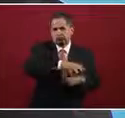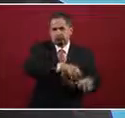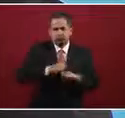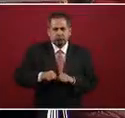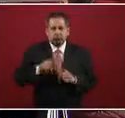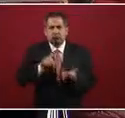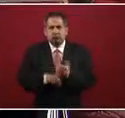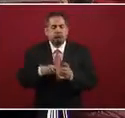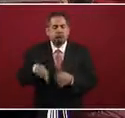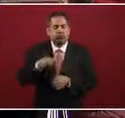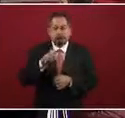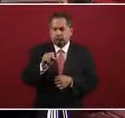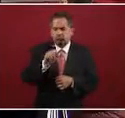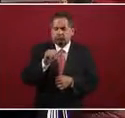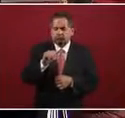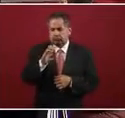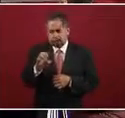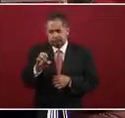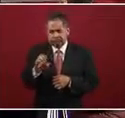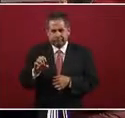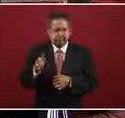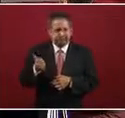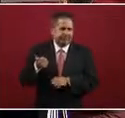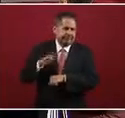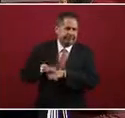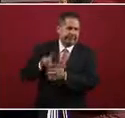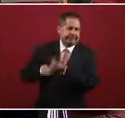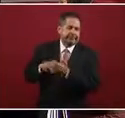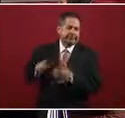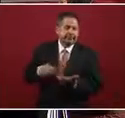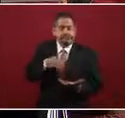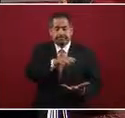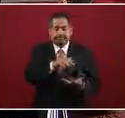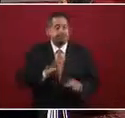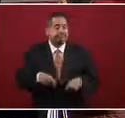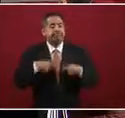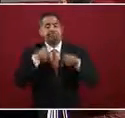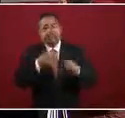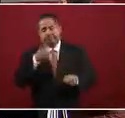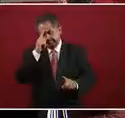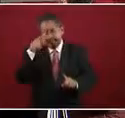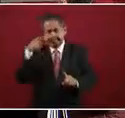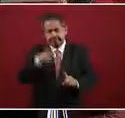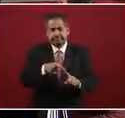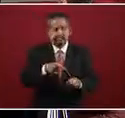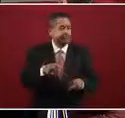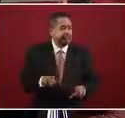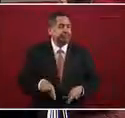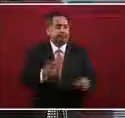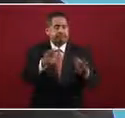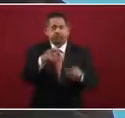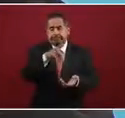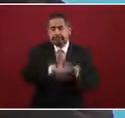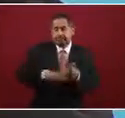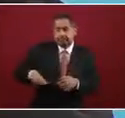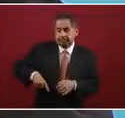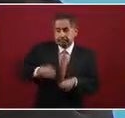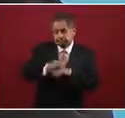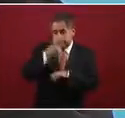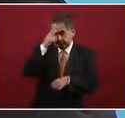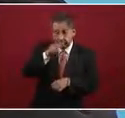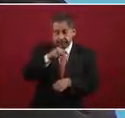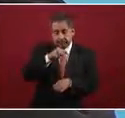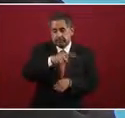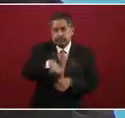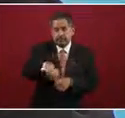por el entonces SAE, el Servicio de Administración y Enajenación de Bienes, vía adjudicación directa, le vendió al gobierno del Estado de